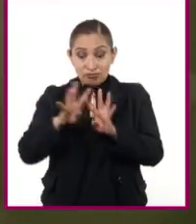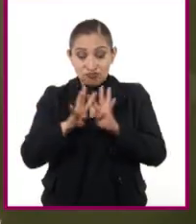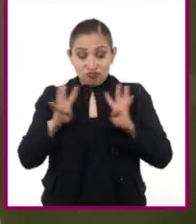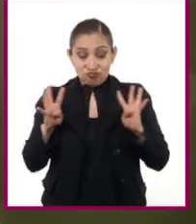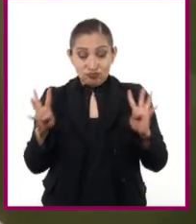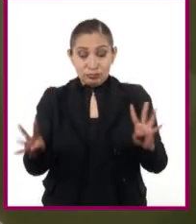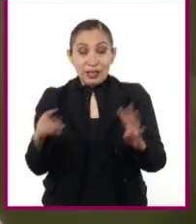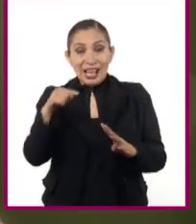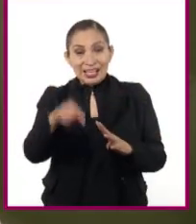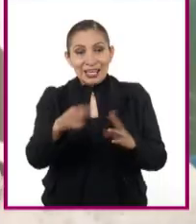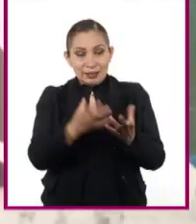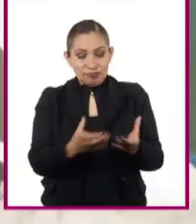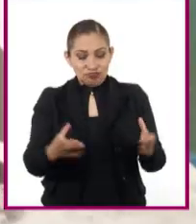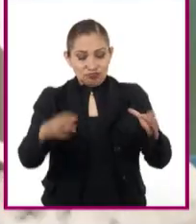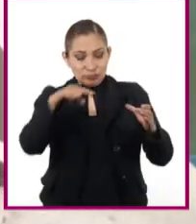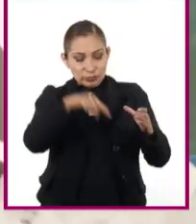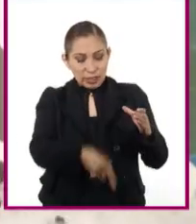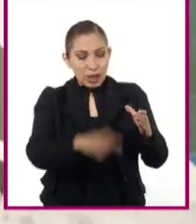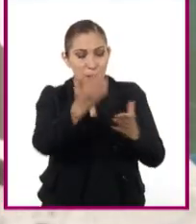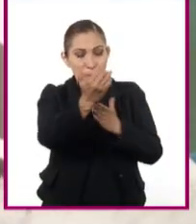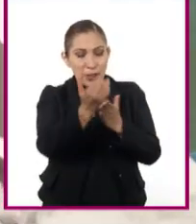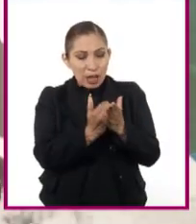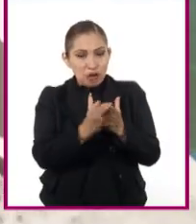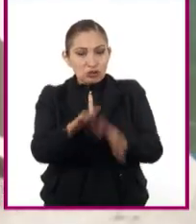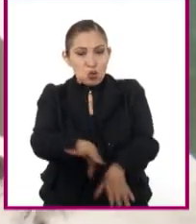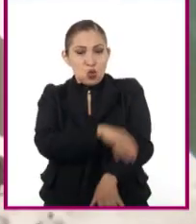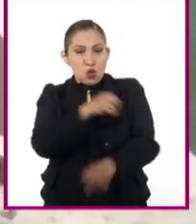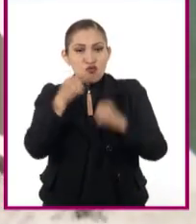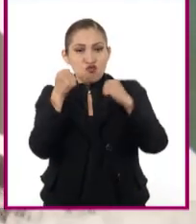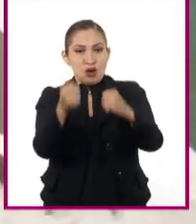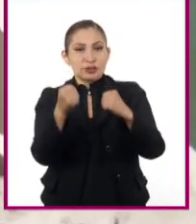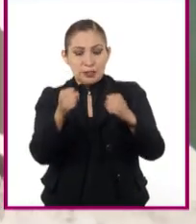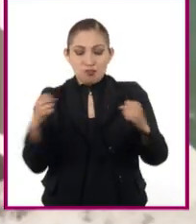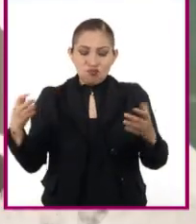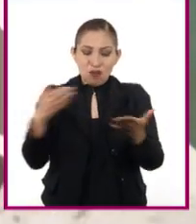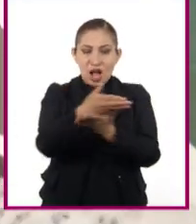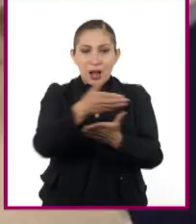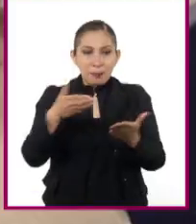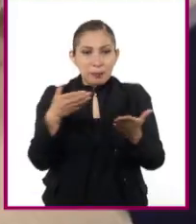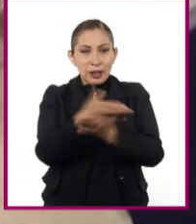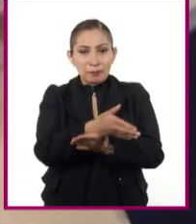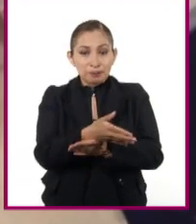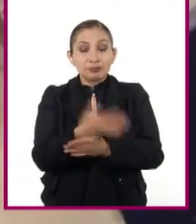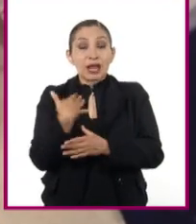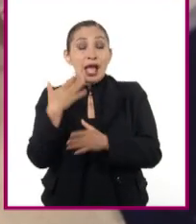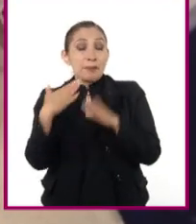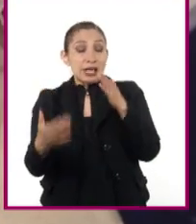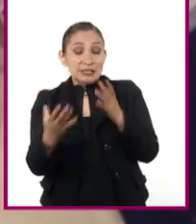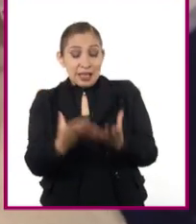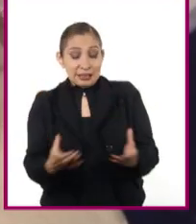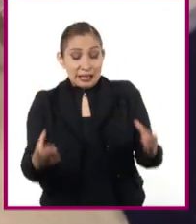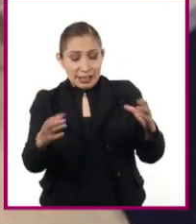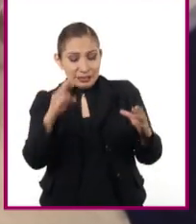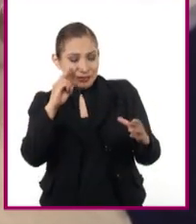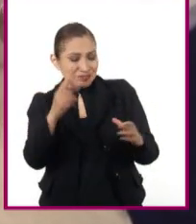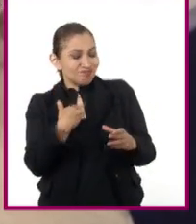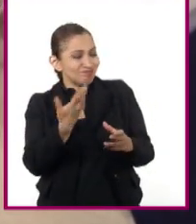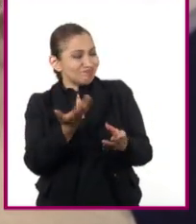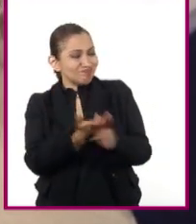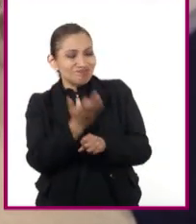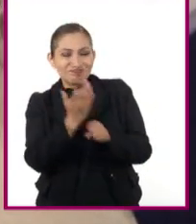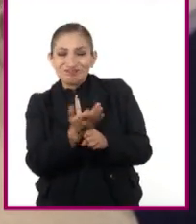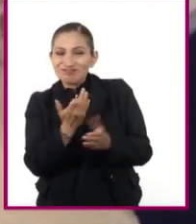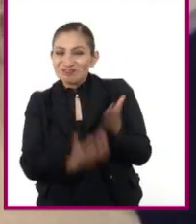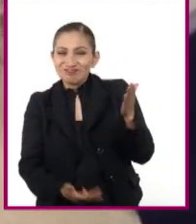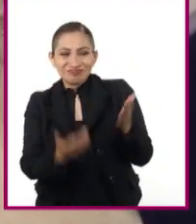Entonces, en el tanque se logra disipar la energía. Hay casos como este en que el tanque no es suficiente, pero no